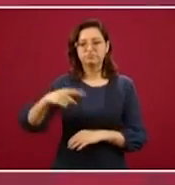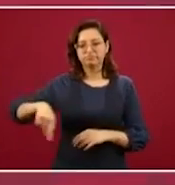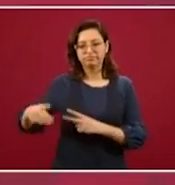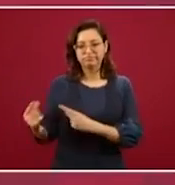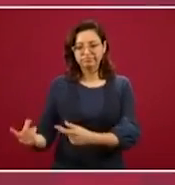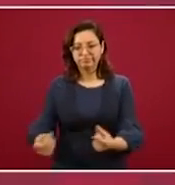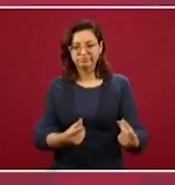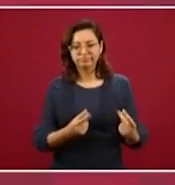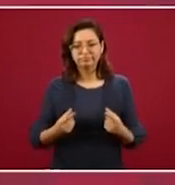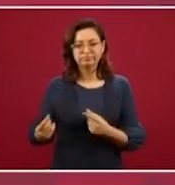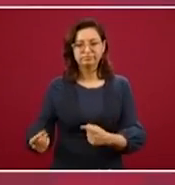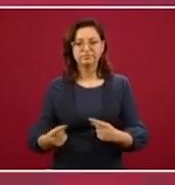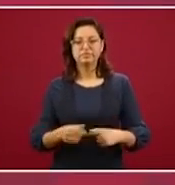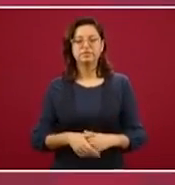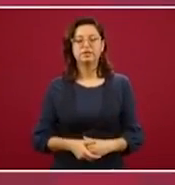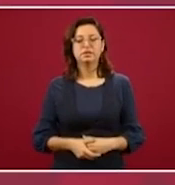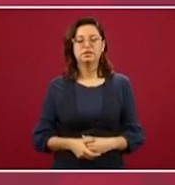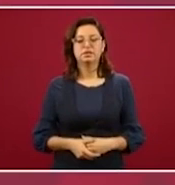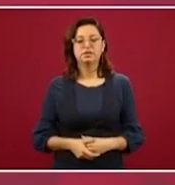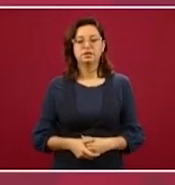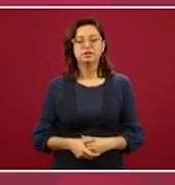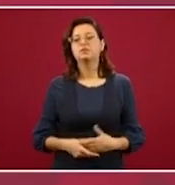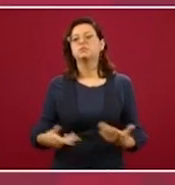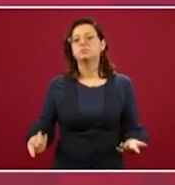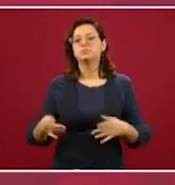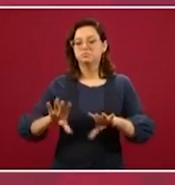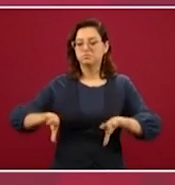en las comunidades más pobres,